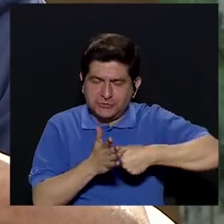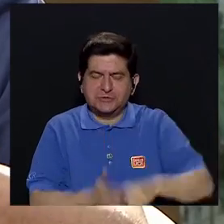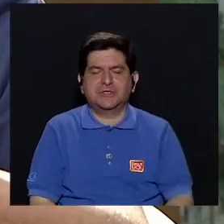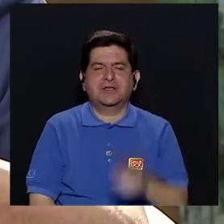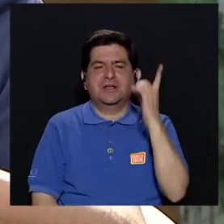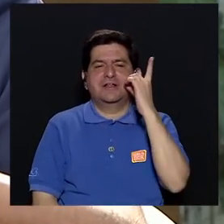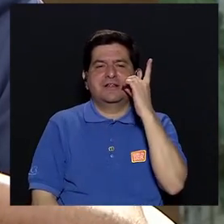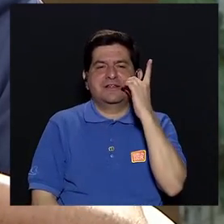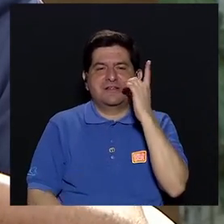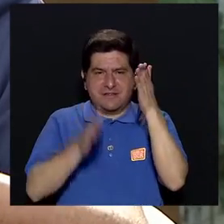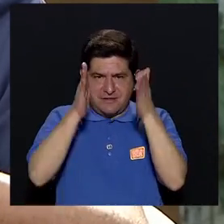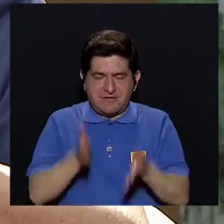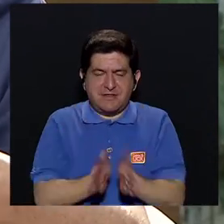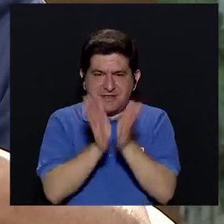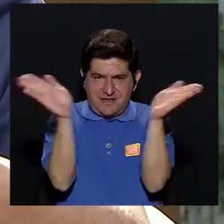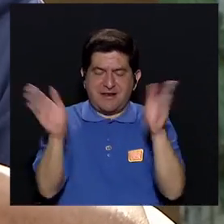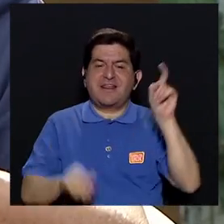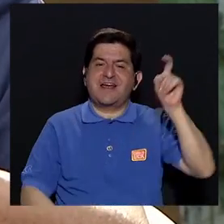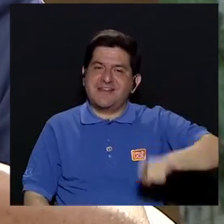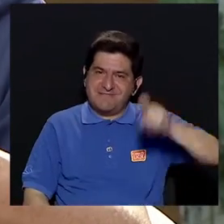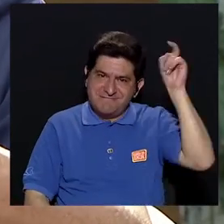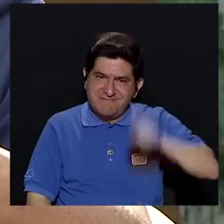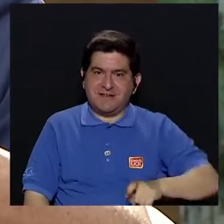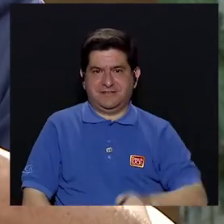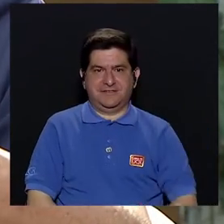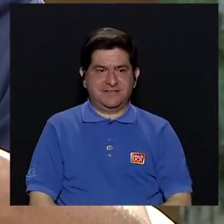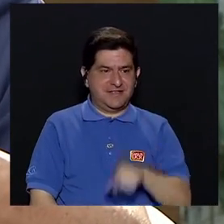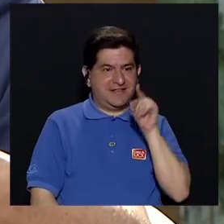el dentista general el que debe